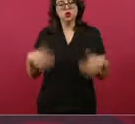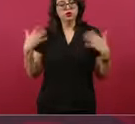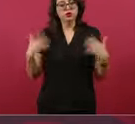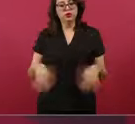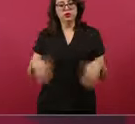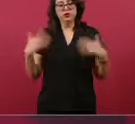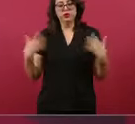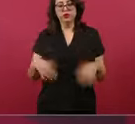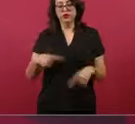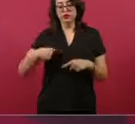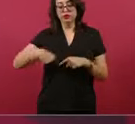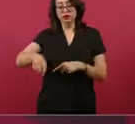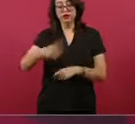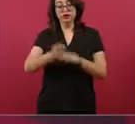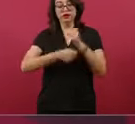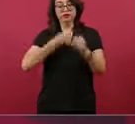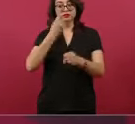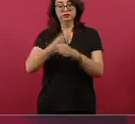sumar